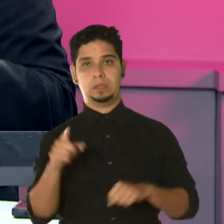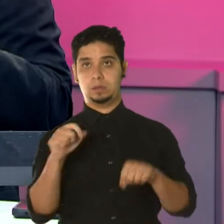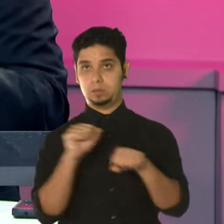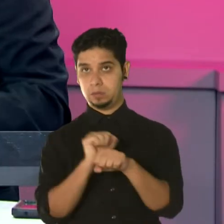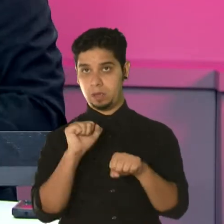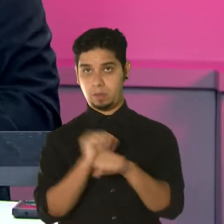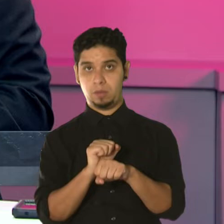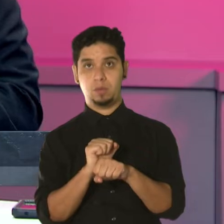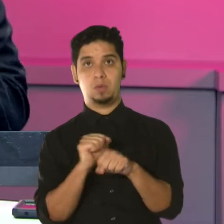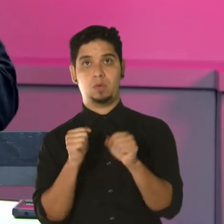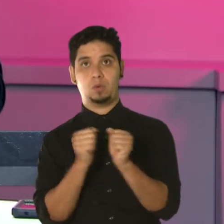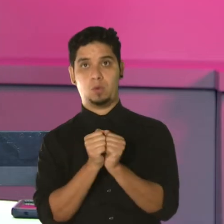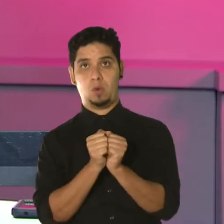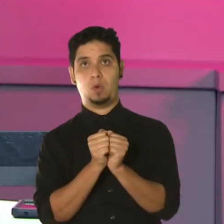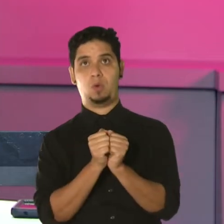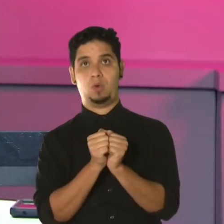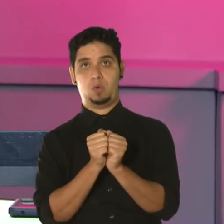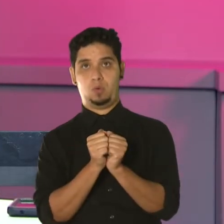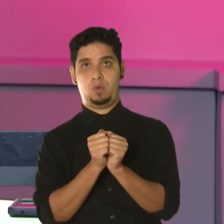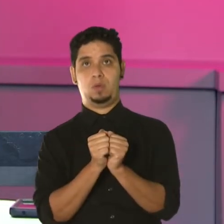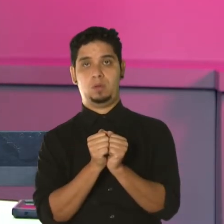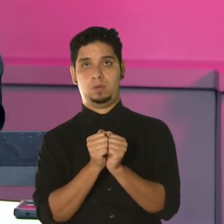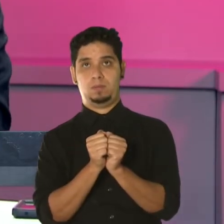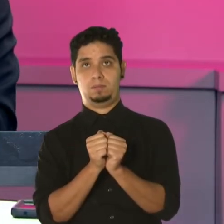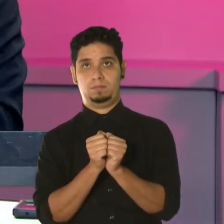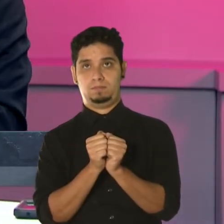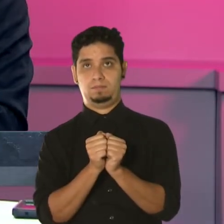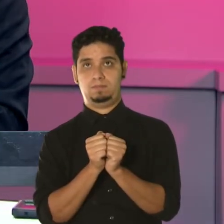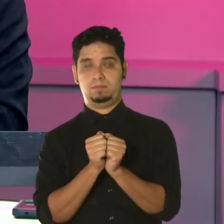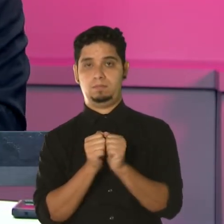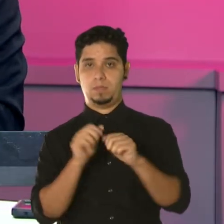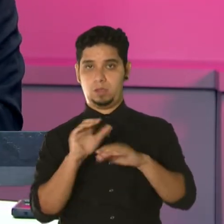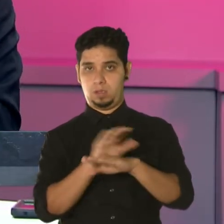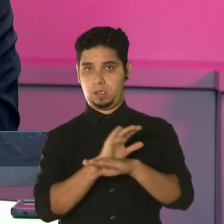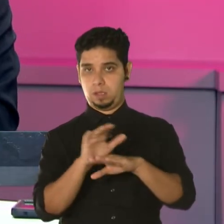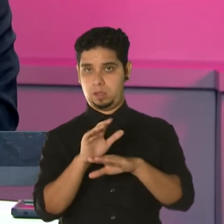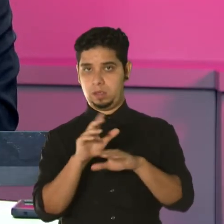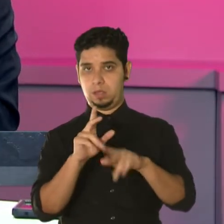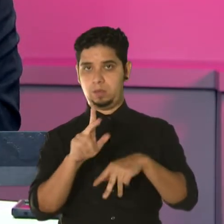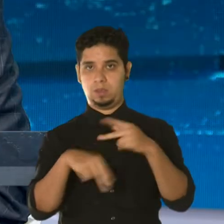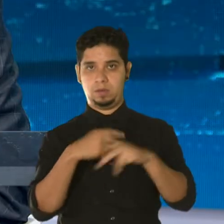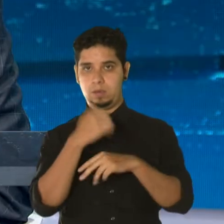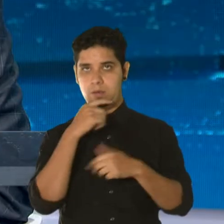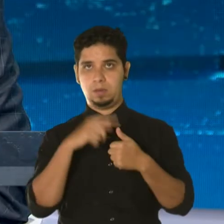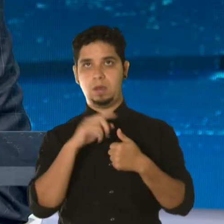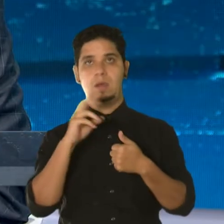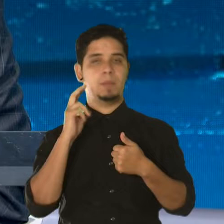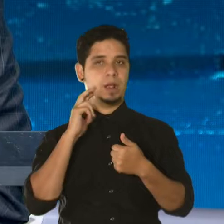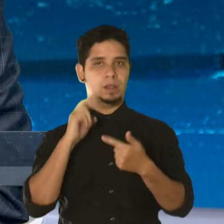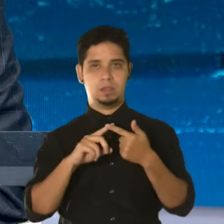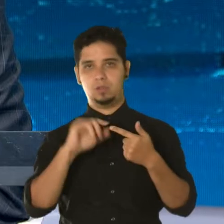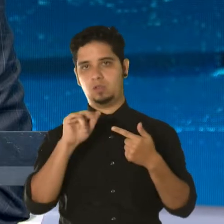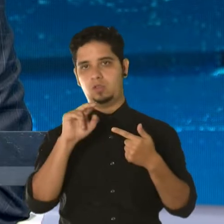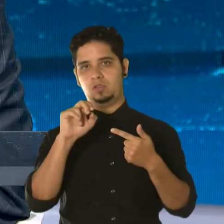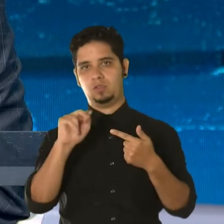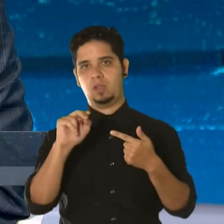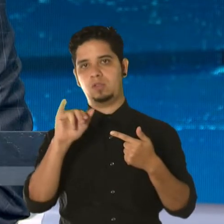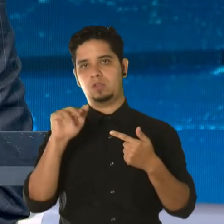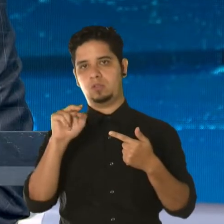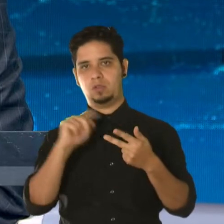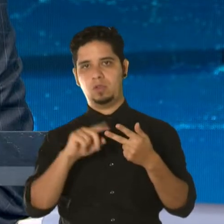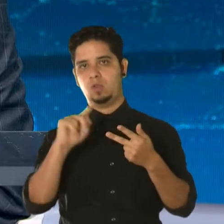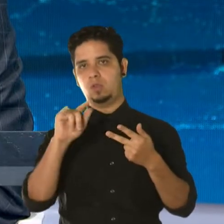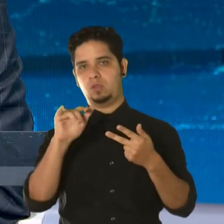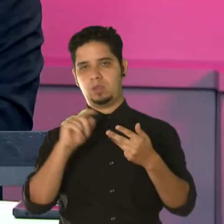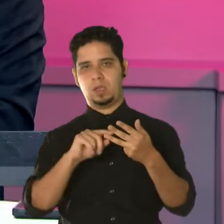colaborando y contribuyendo con empresas de este calibre. Y si me equivoco, me lo puede decir al aire. Bacardi, Johnson & Johnson, Toyota,